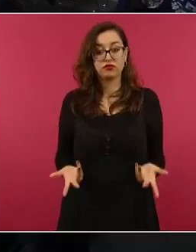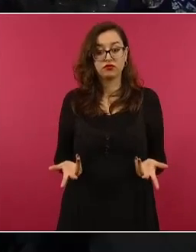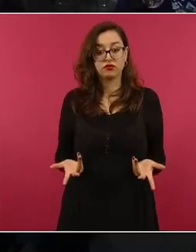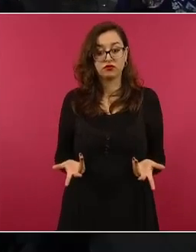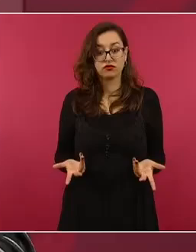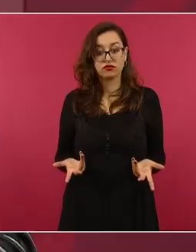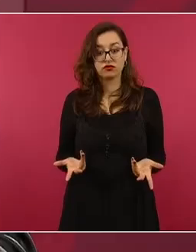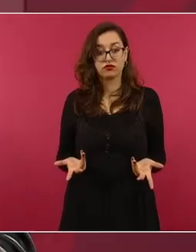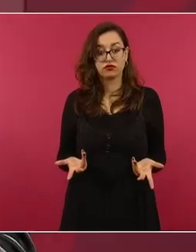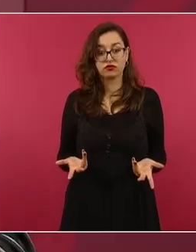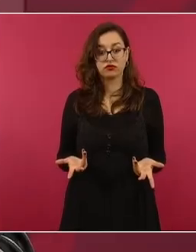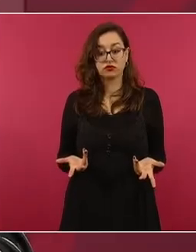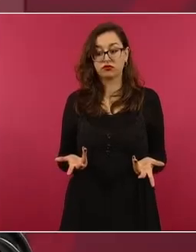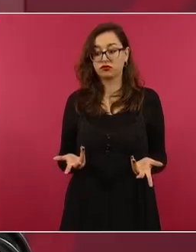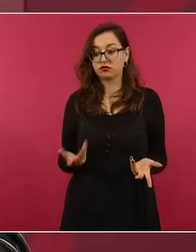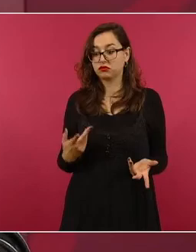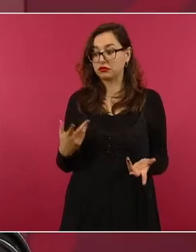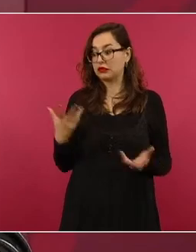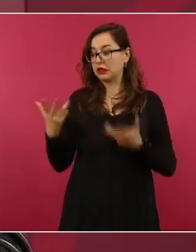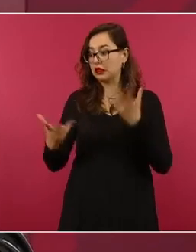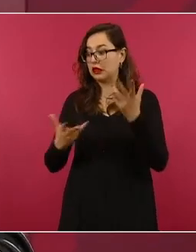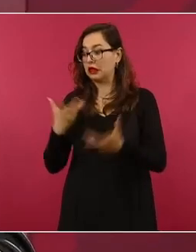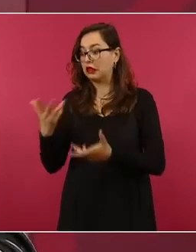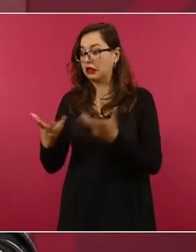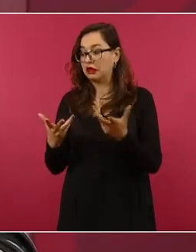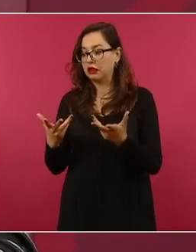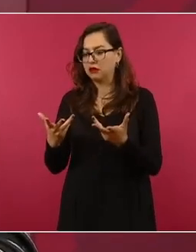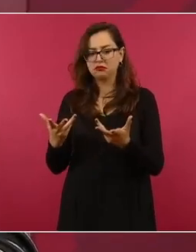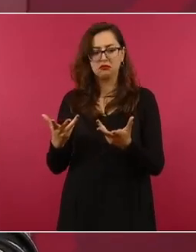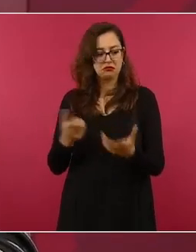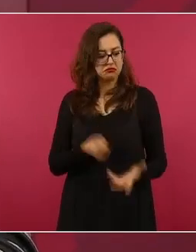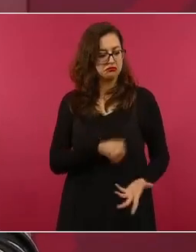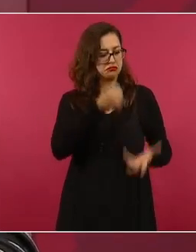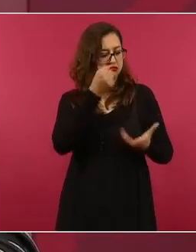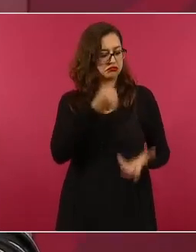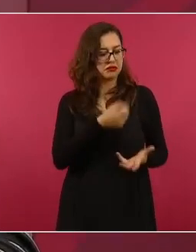70 mil millones de pesos para comprar vacunas